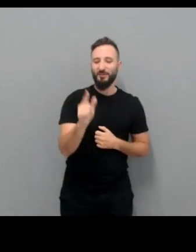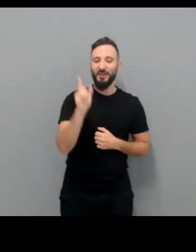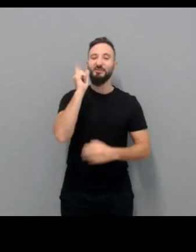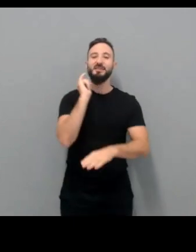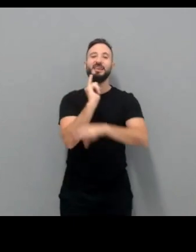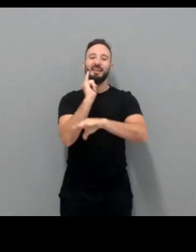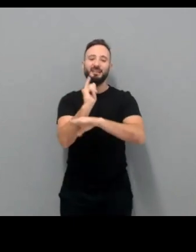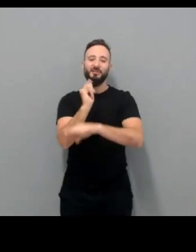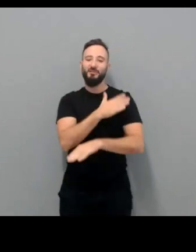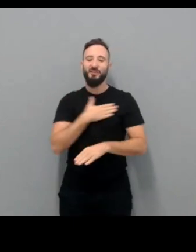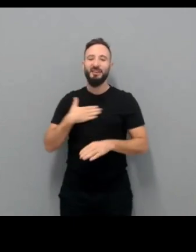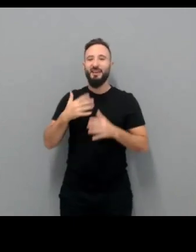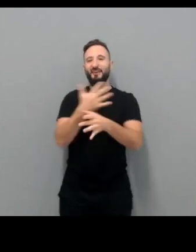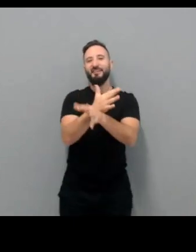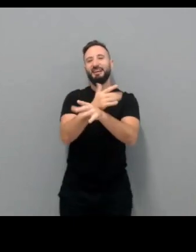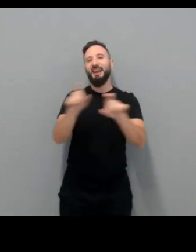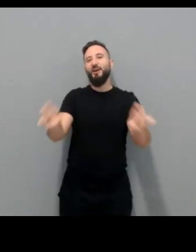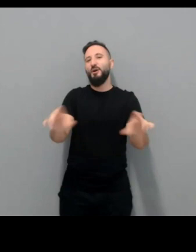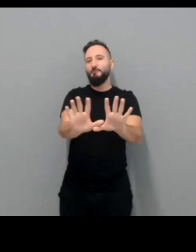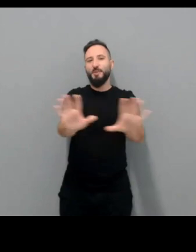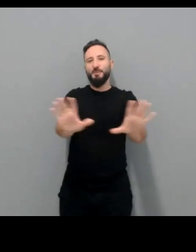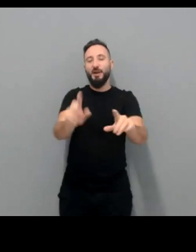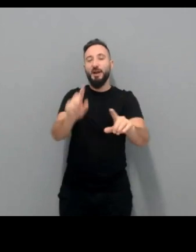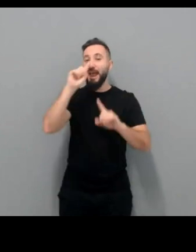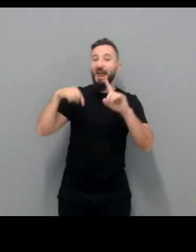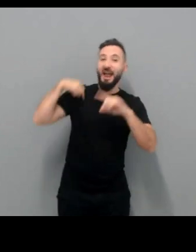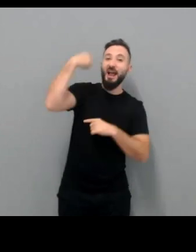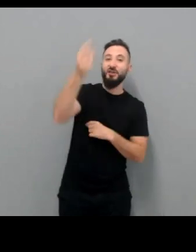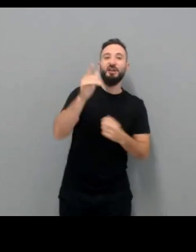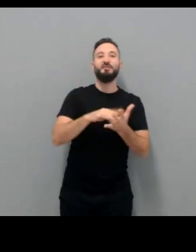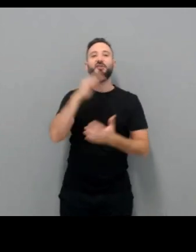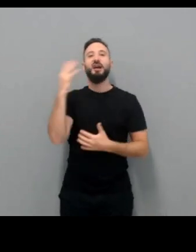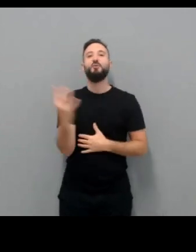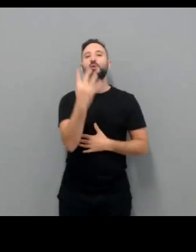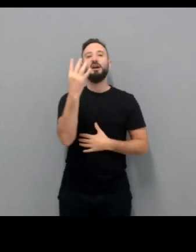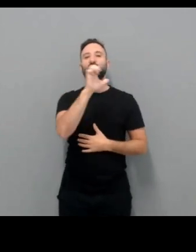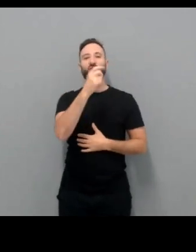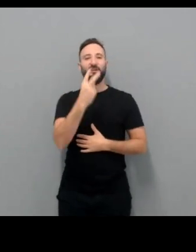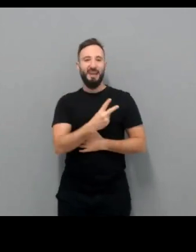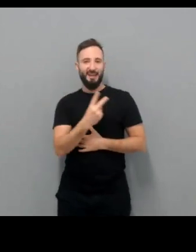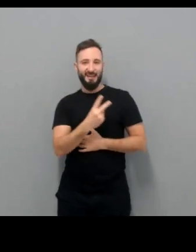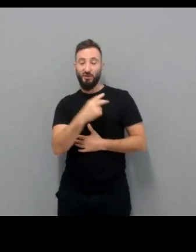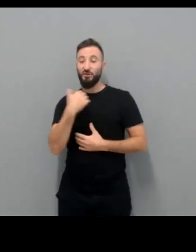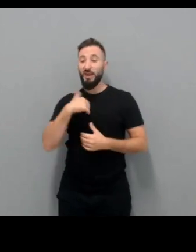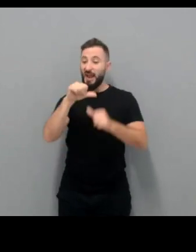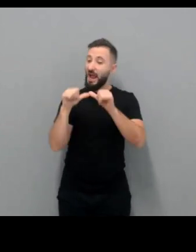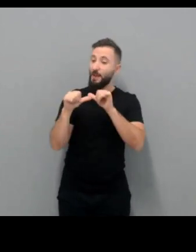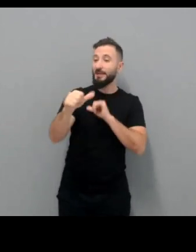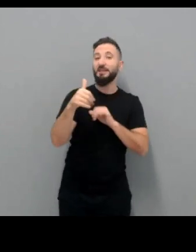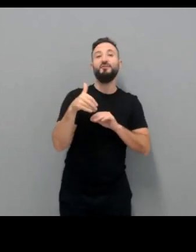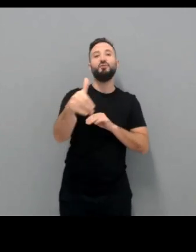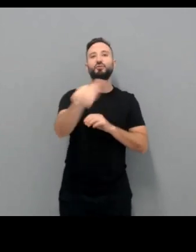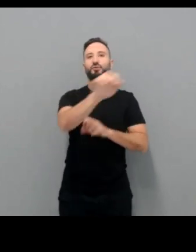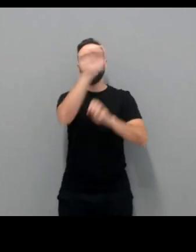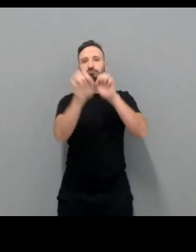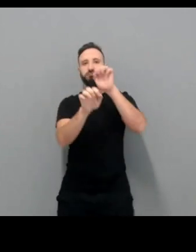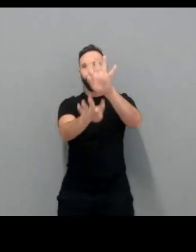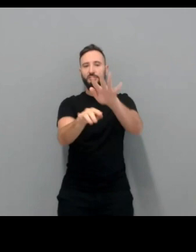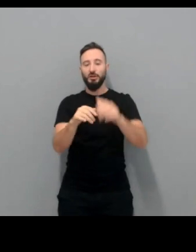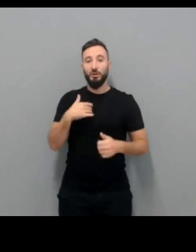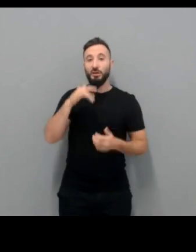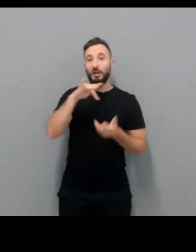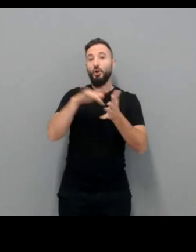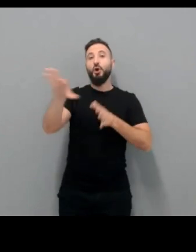gusta el recreo. Jaja. El año que viene pasaré a cuarto de la ESO y a partir de ahí mi futuro es un poco turbio. Tengo